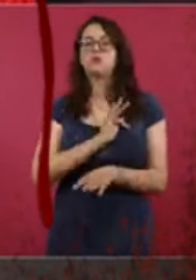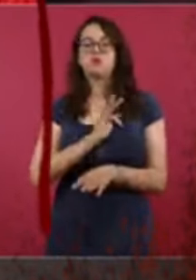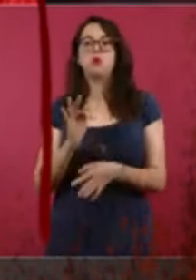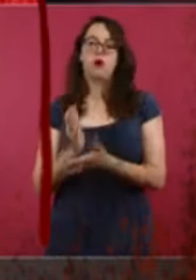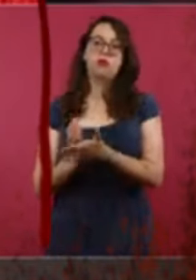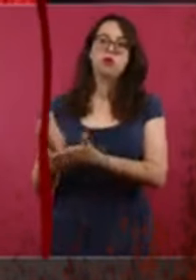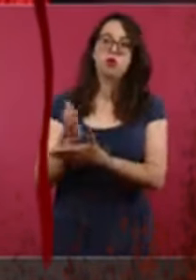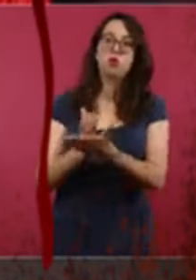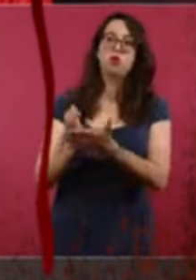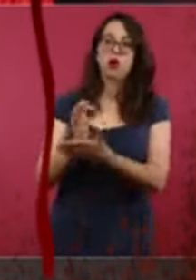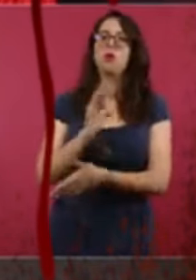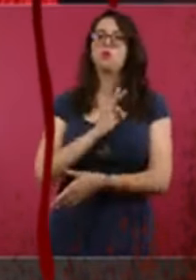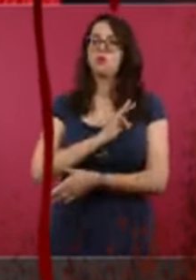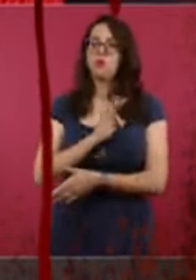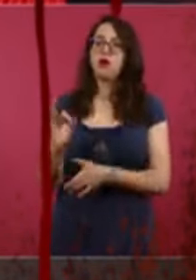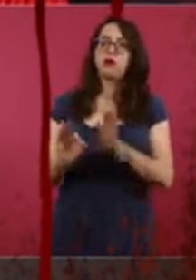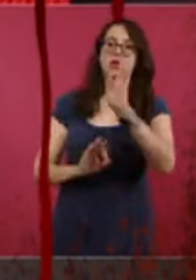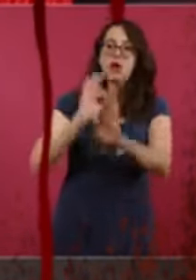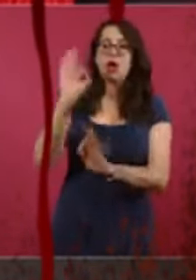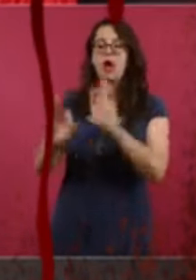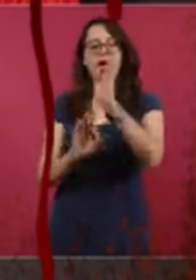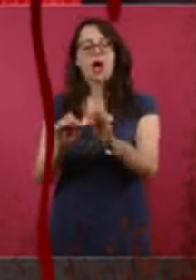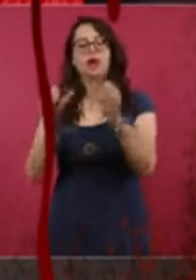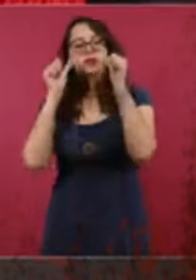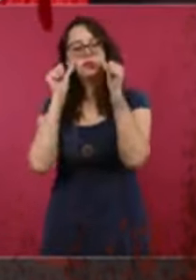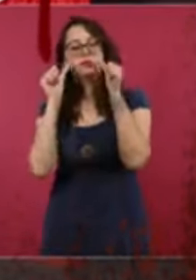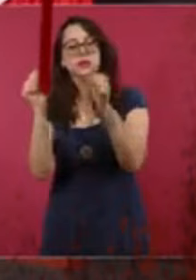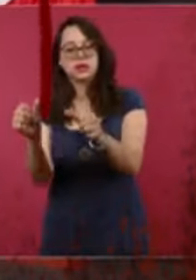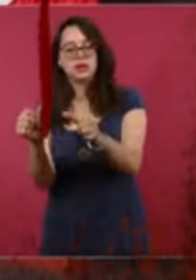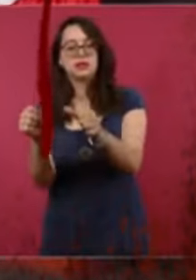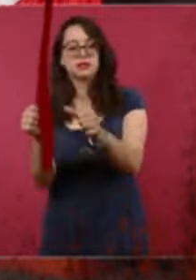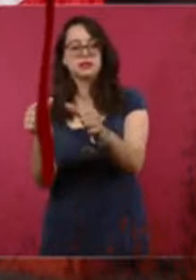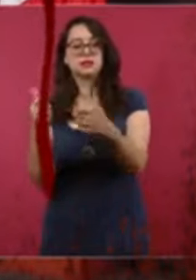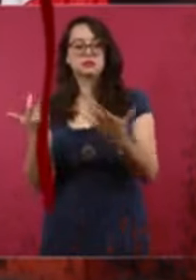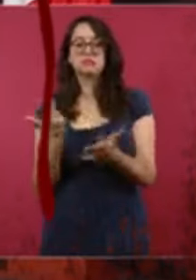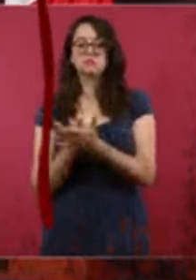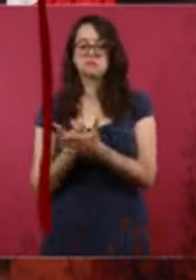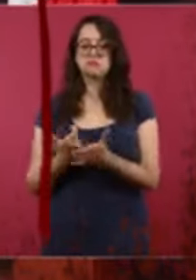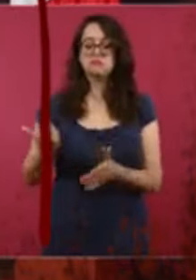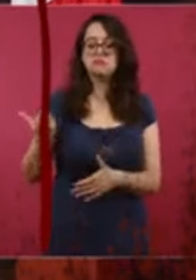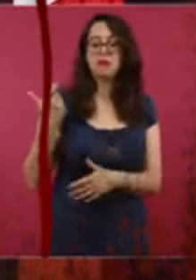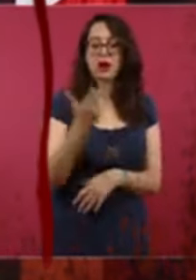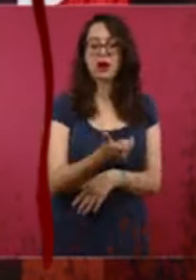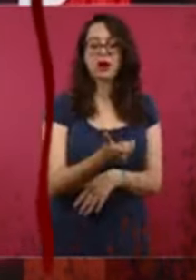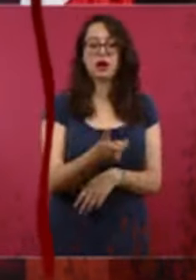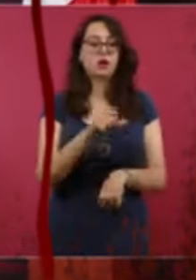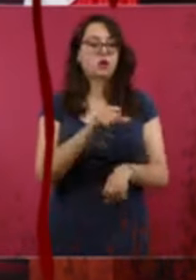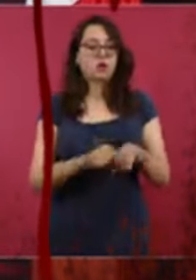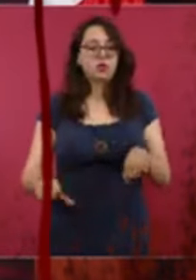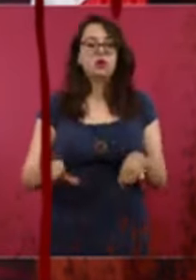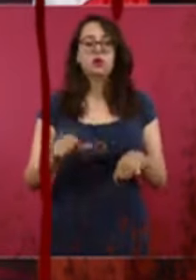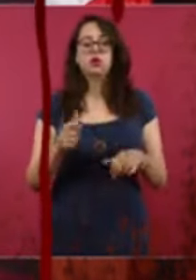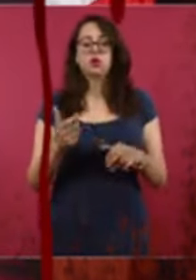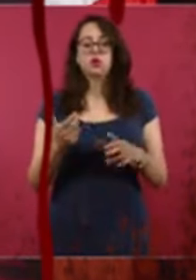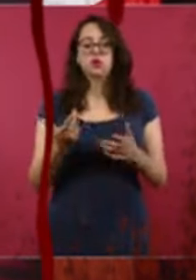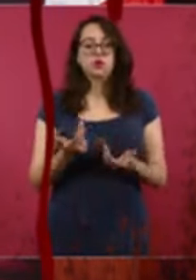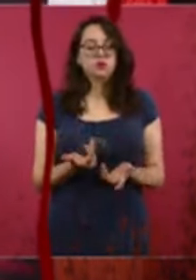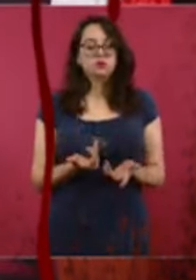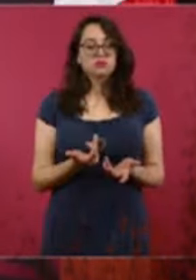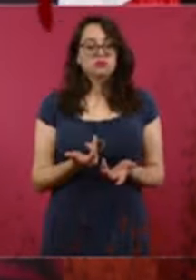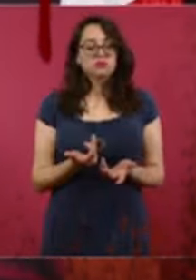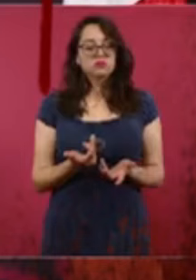de medicamentos. Y que no mienta, y ustedes adoctrinaditos vicariantes saben que es verdad. Dejaron